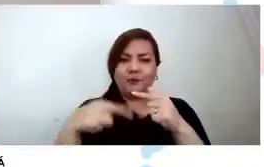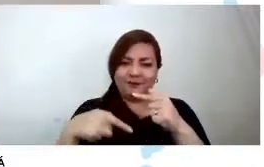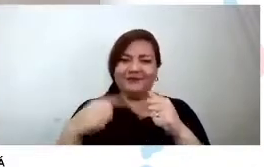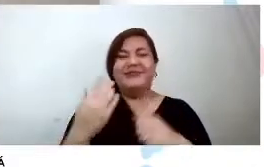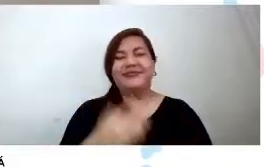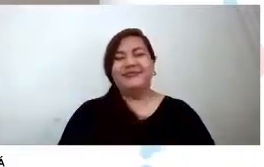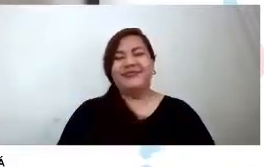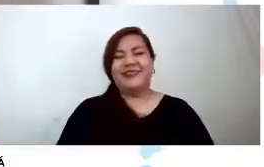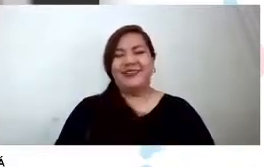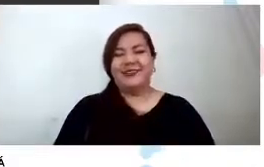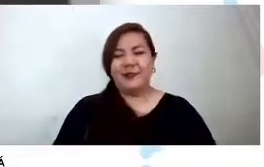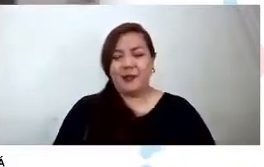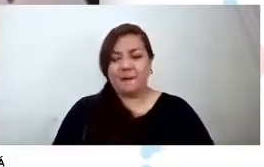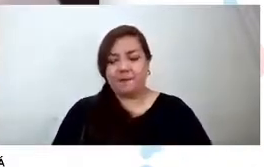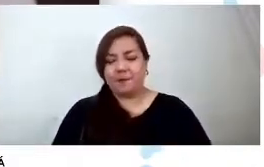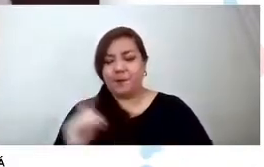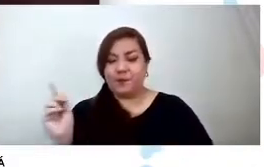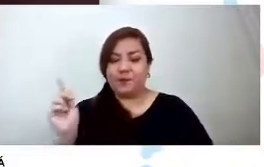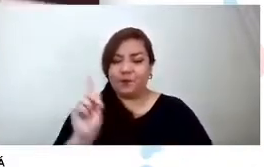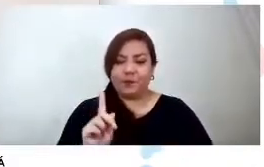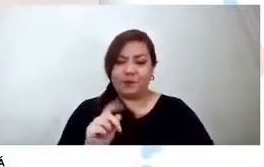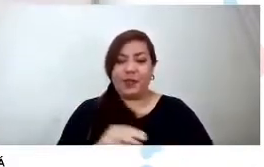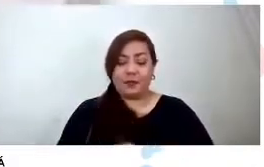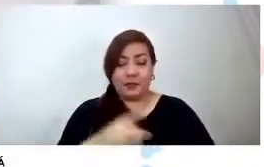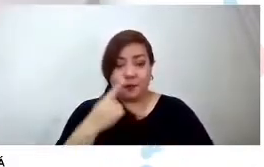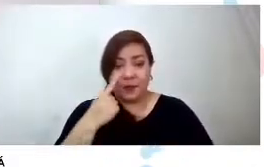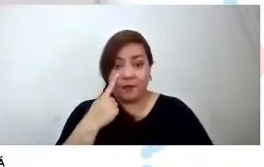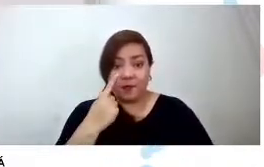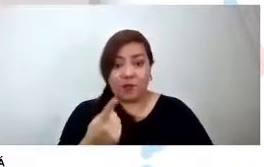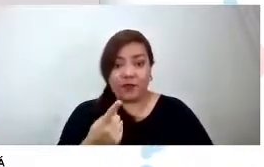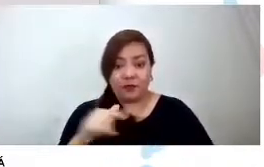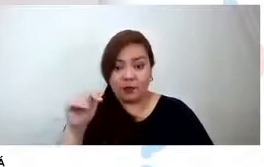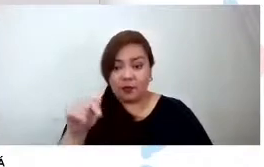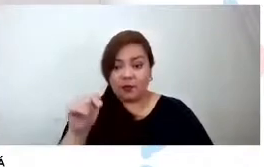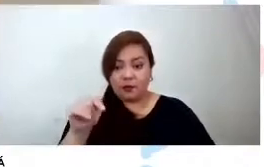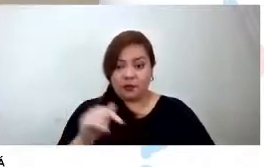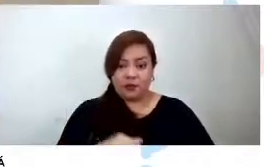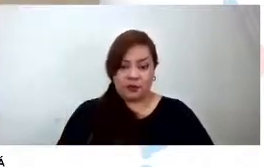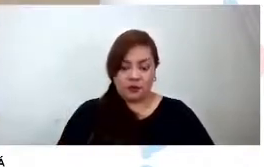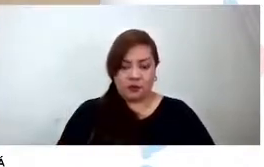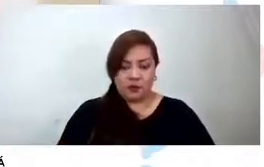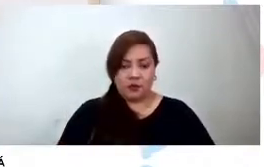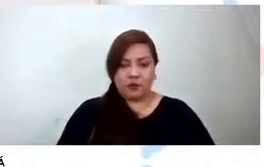mira, vamos a ver acá, para que lo podamos ver.